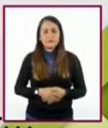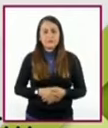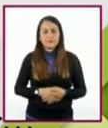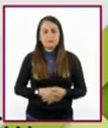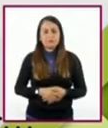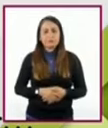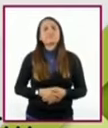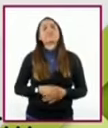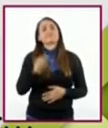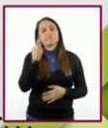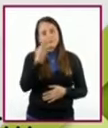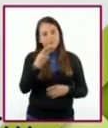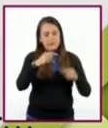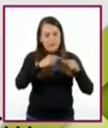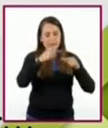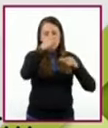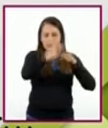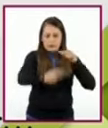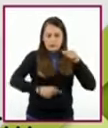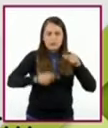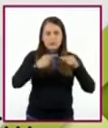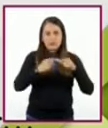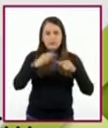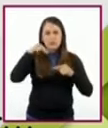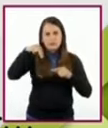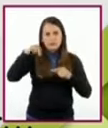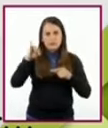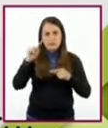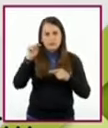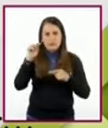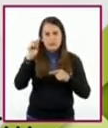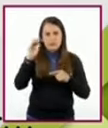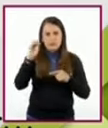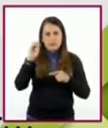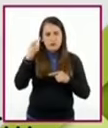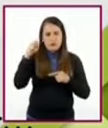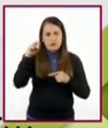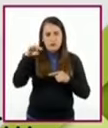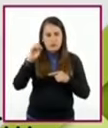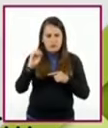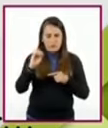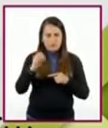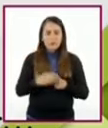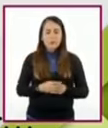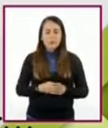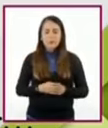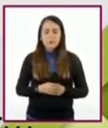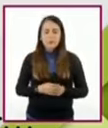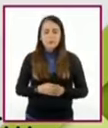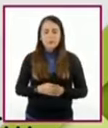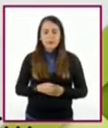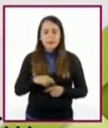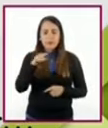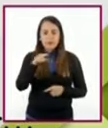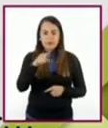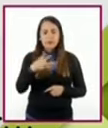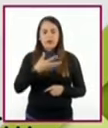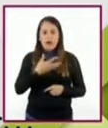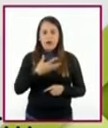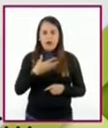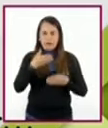Así es, ciclo del nitrógeno. En este ciclo, ocurre un importante